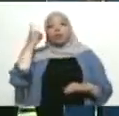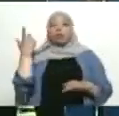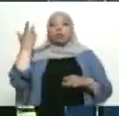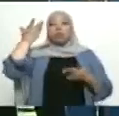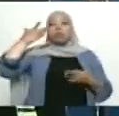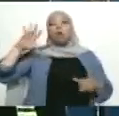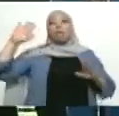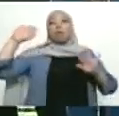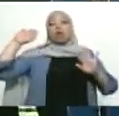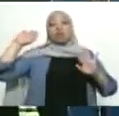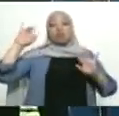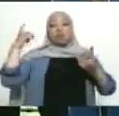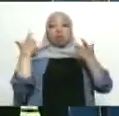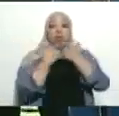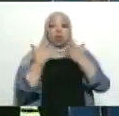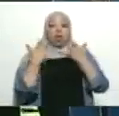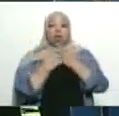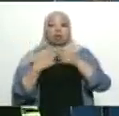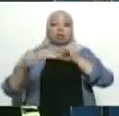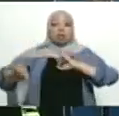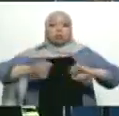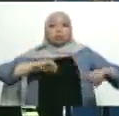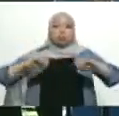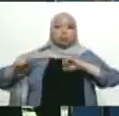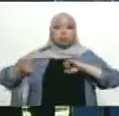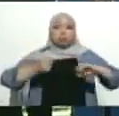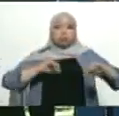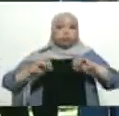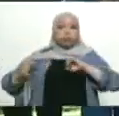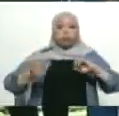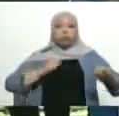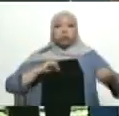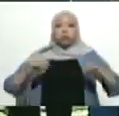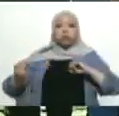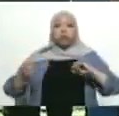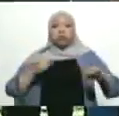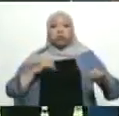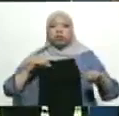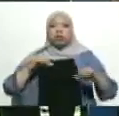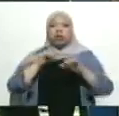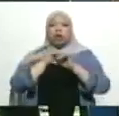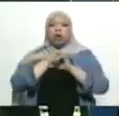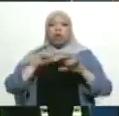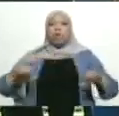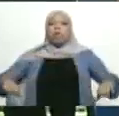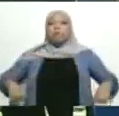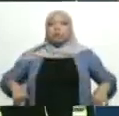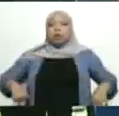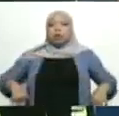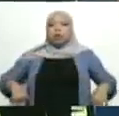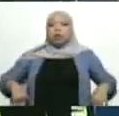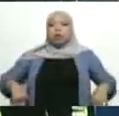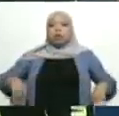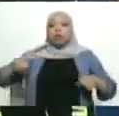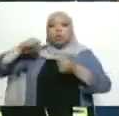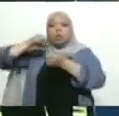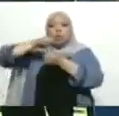supuesto barco de sismografía por allá, por Guyana. del Tamacuro,